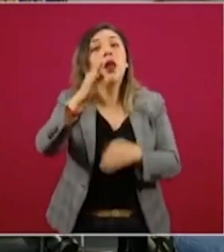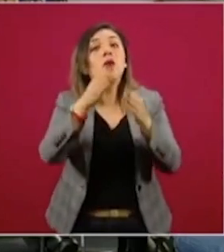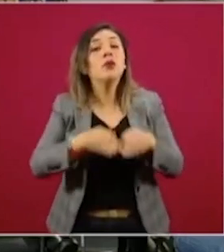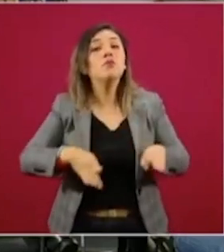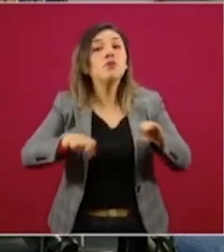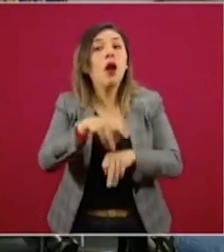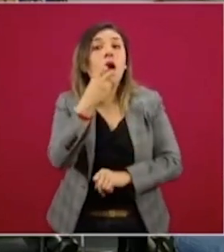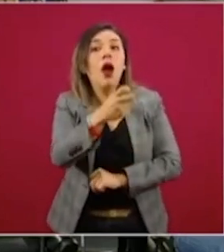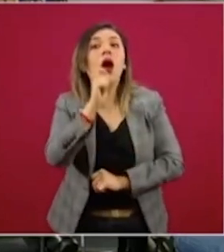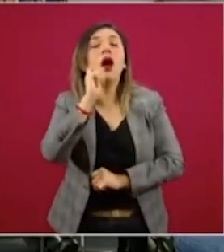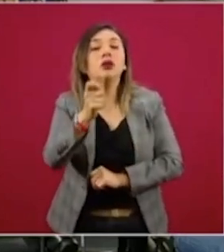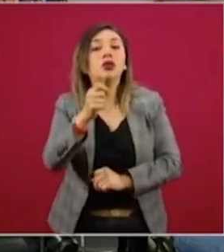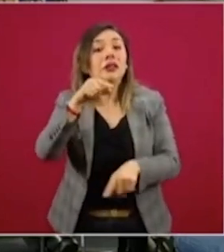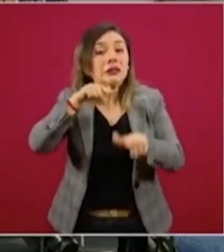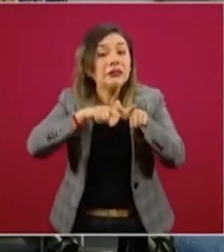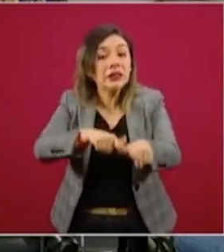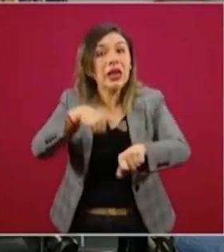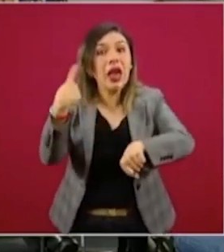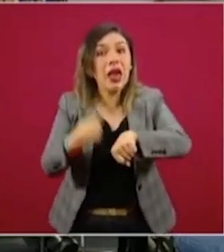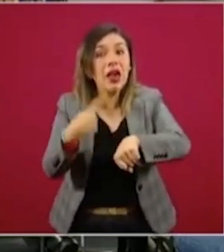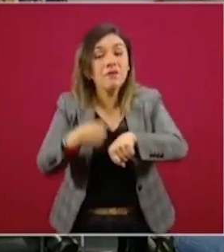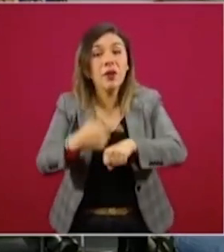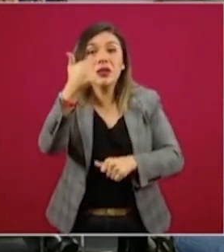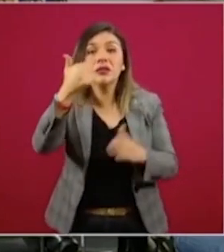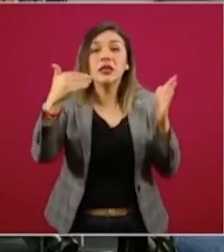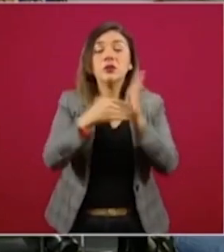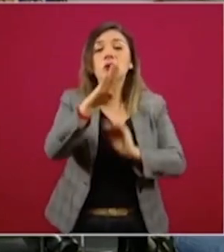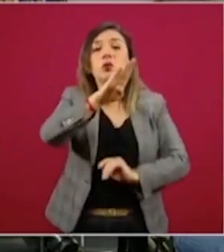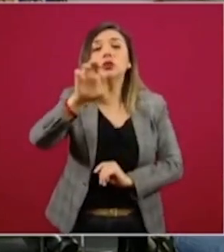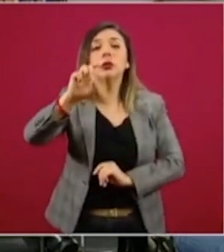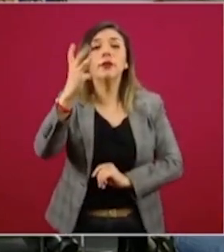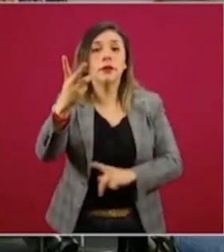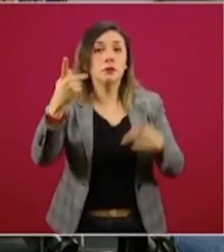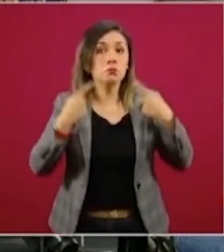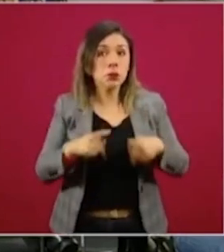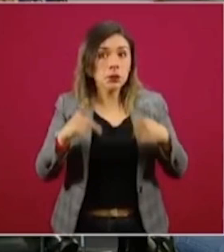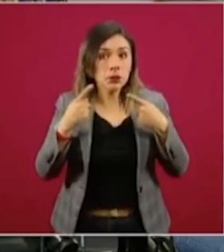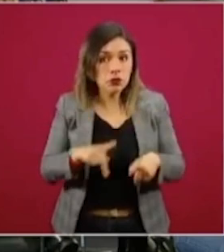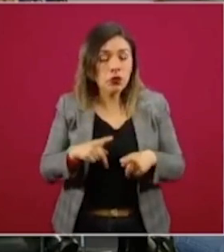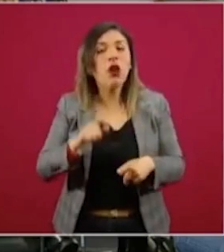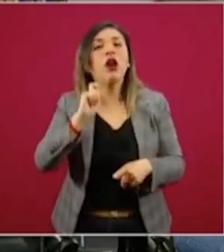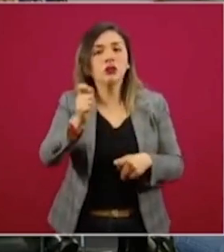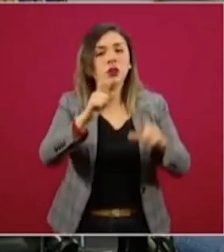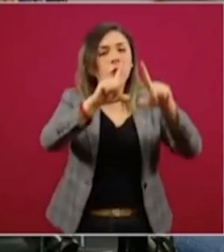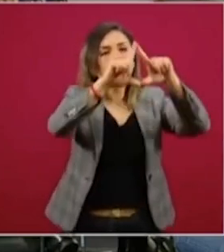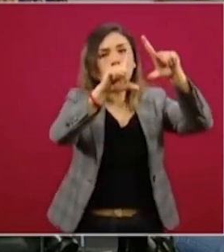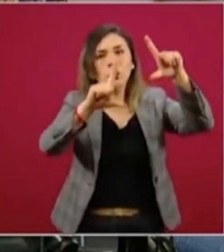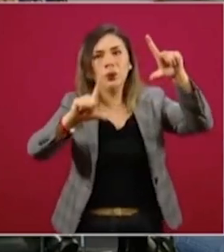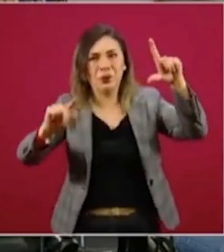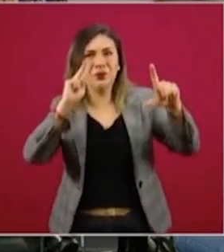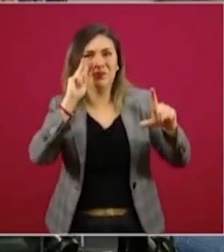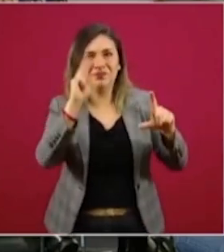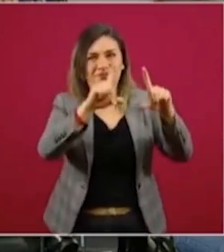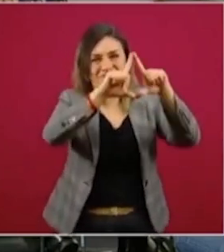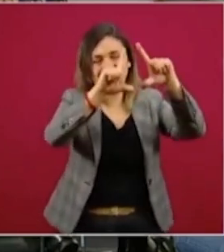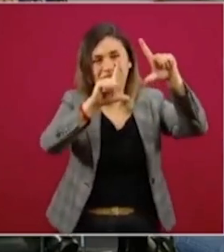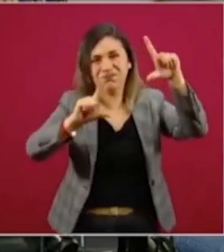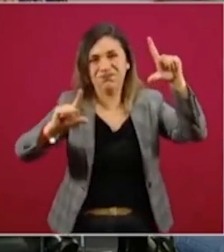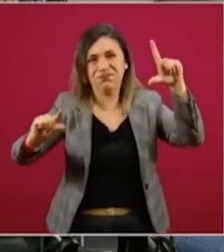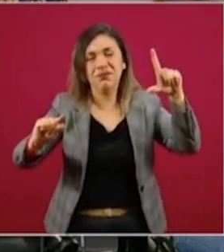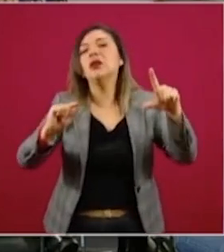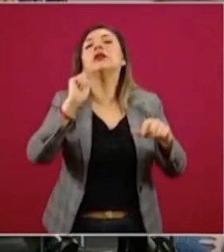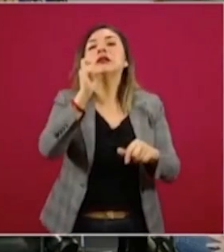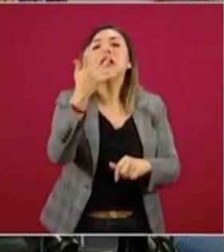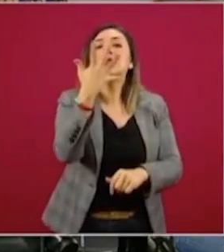la parte activa de la epidemia, estos 6.933 personas que se distribuyen de acuerdo a lo que se ve en la gráfica con los